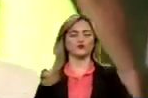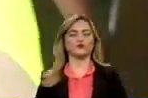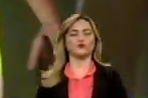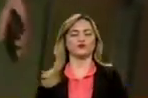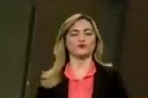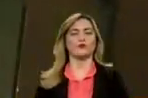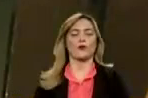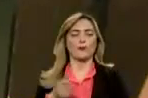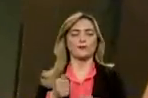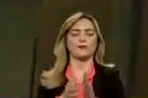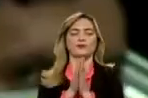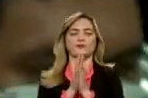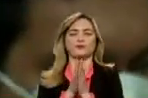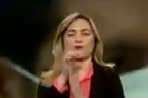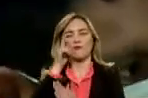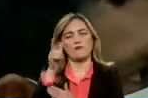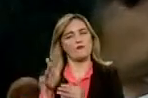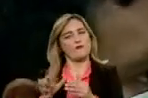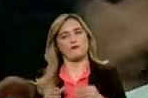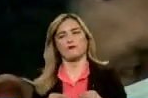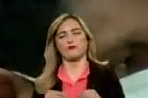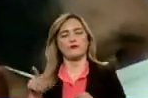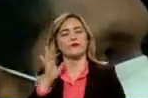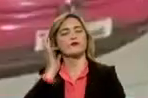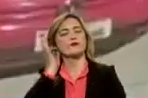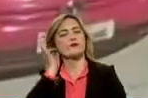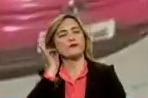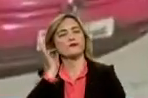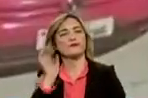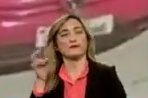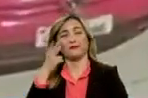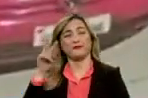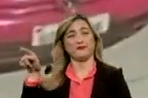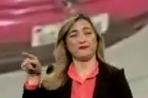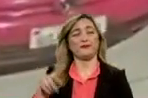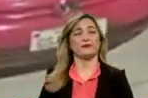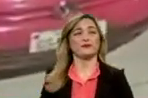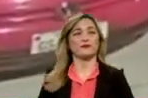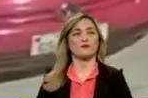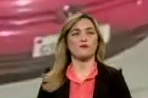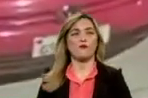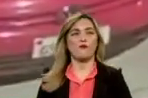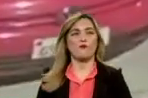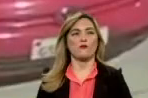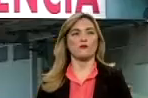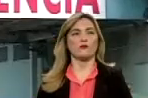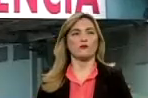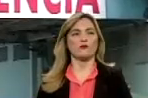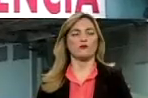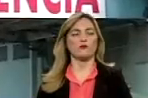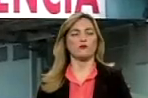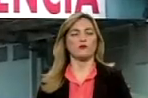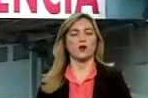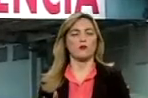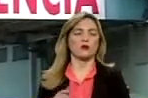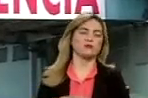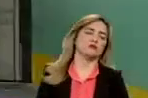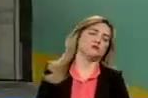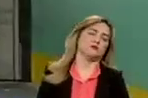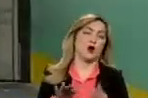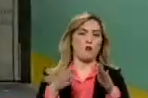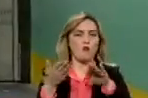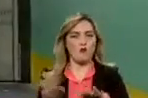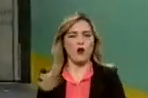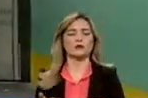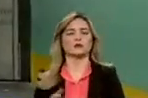de la defensa sí fue aceptado. A Kenny Solange Andrade Flores, la mujer que atropelló a Roberto Maltas y a quien quedó en estado de coma hasta fallecer,